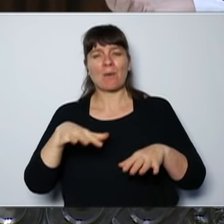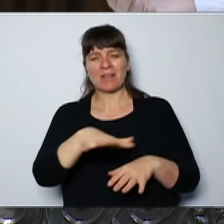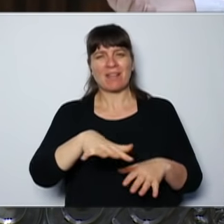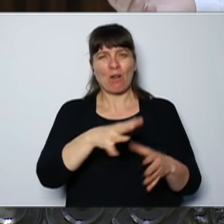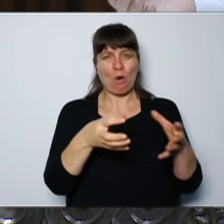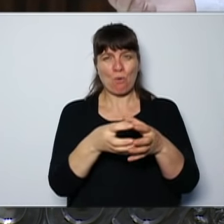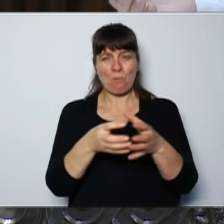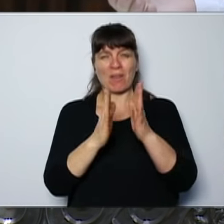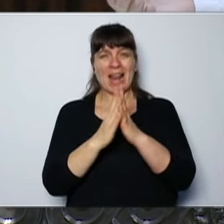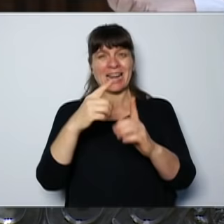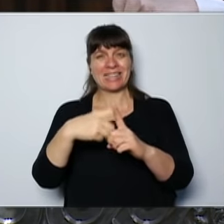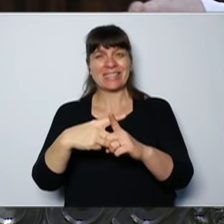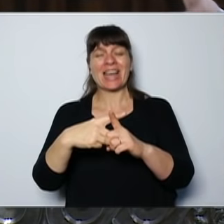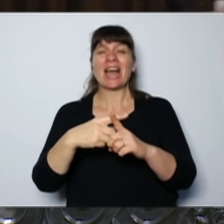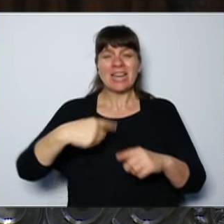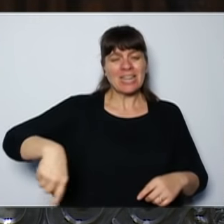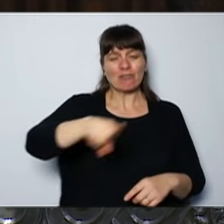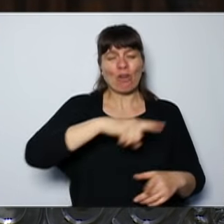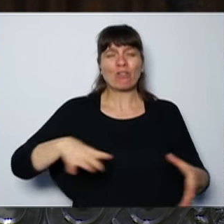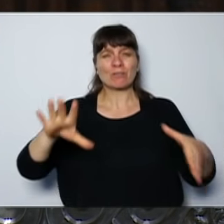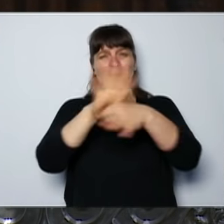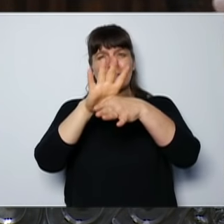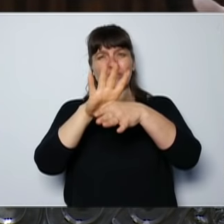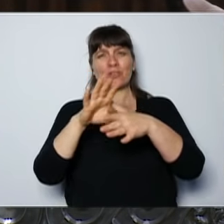pueblo, llévala con ellos y nosotros